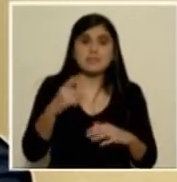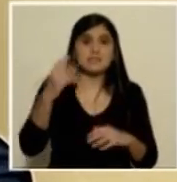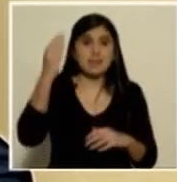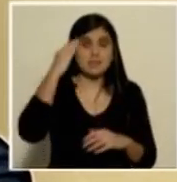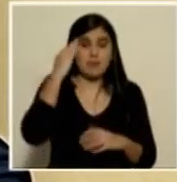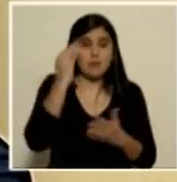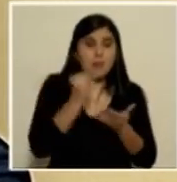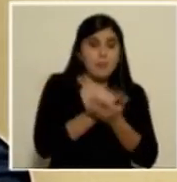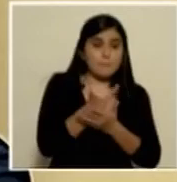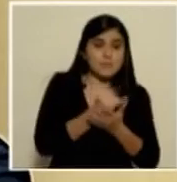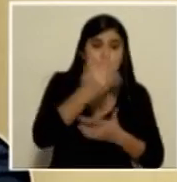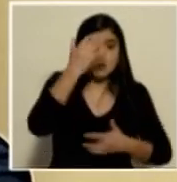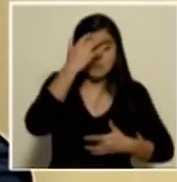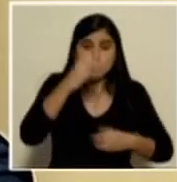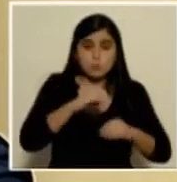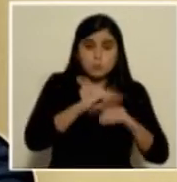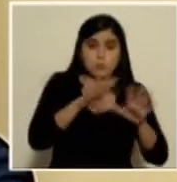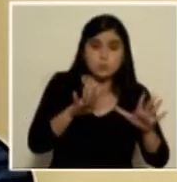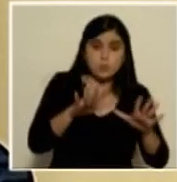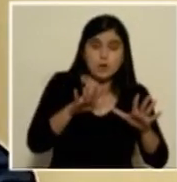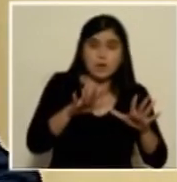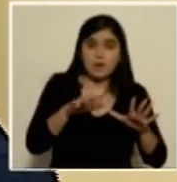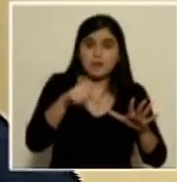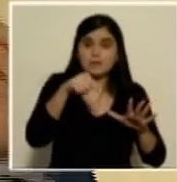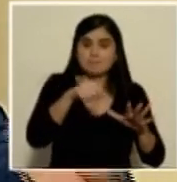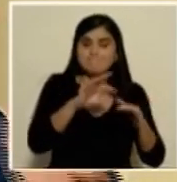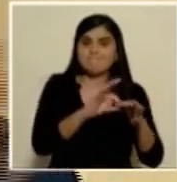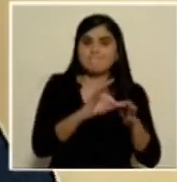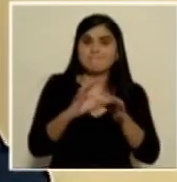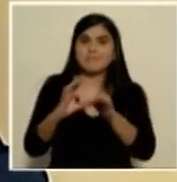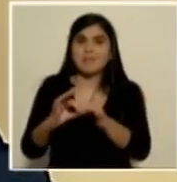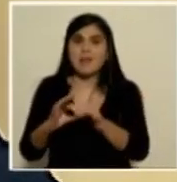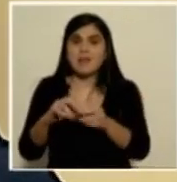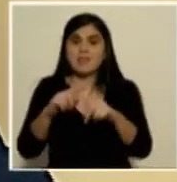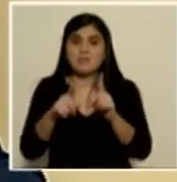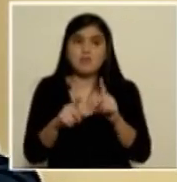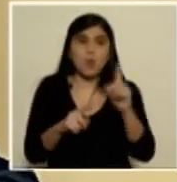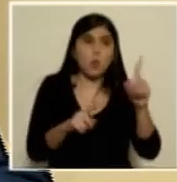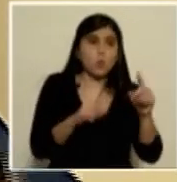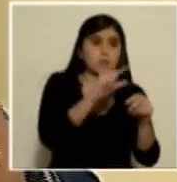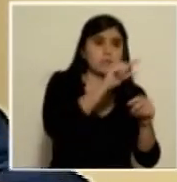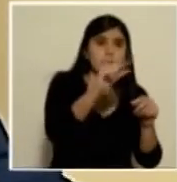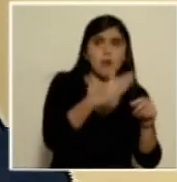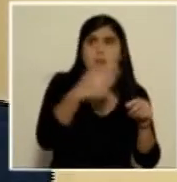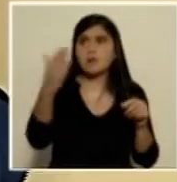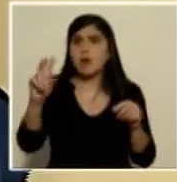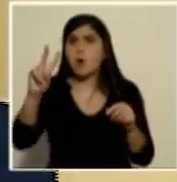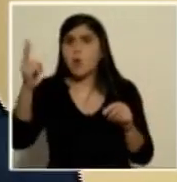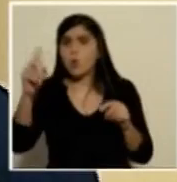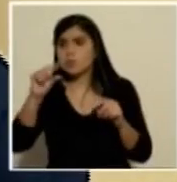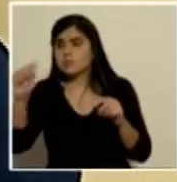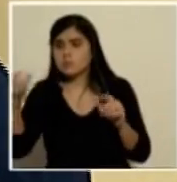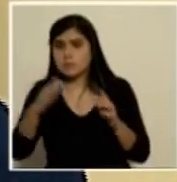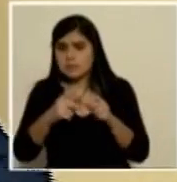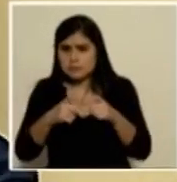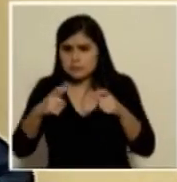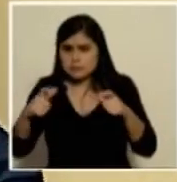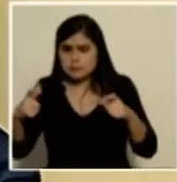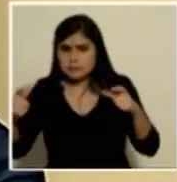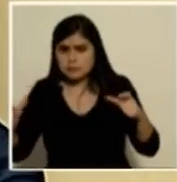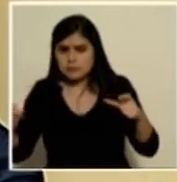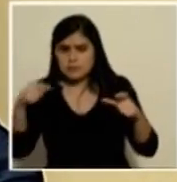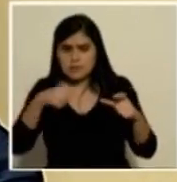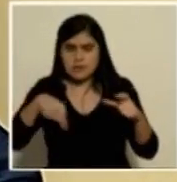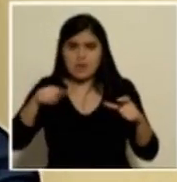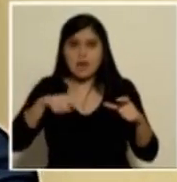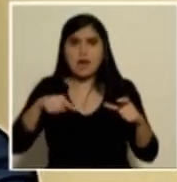que se evalúan en una sala de situación que tienen que ver con las diferencias entre una semana epidemiológica y la otra, si la pendiente sube y se